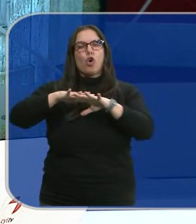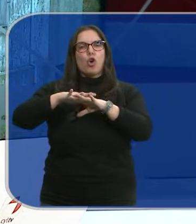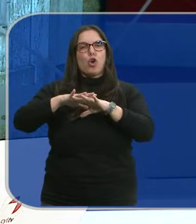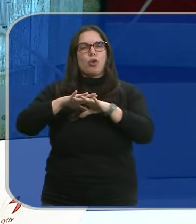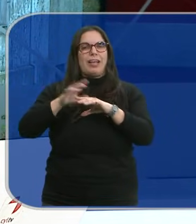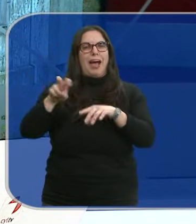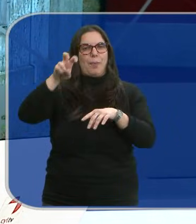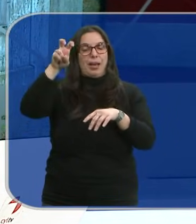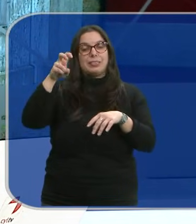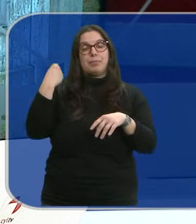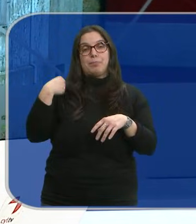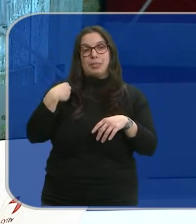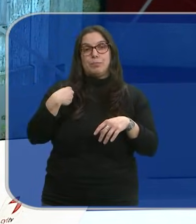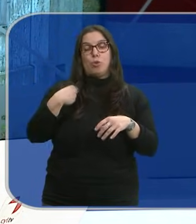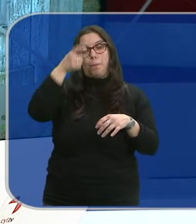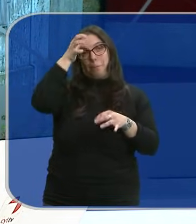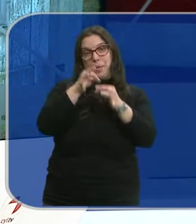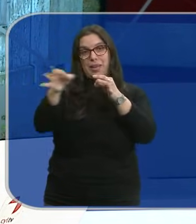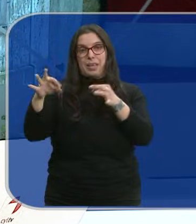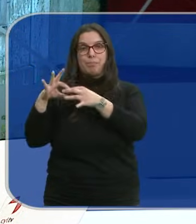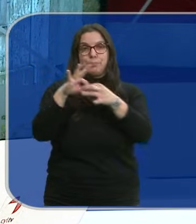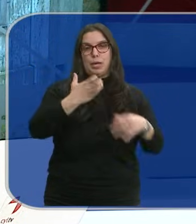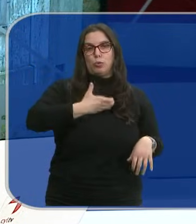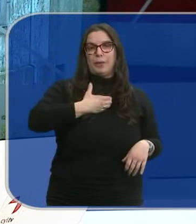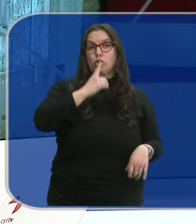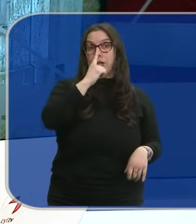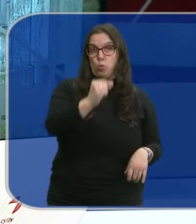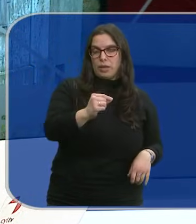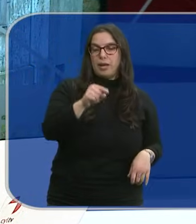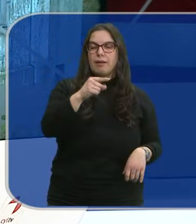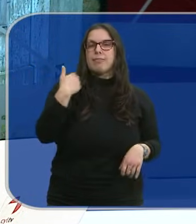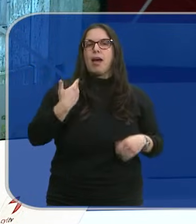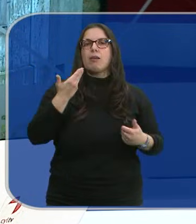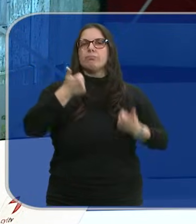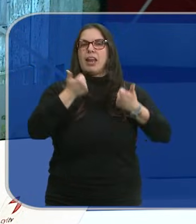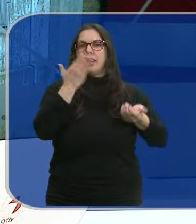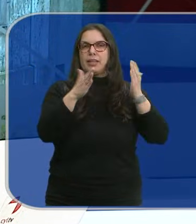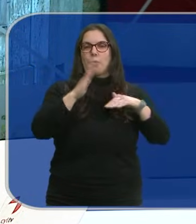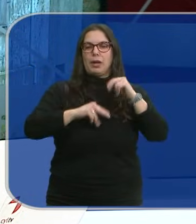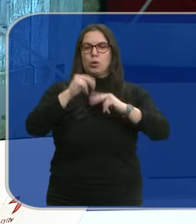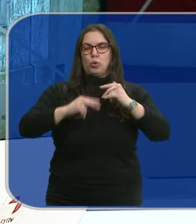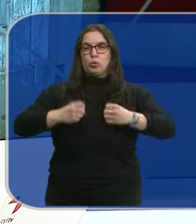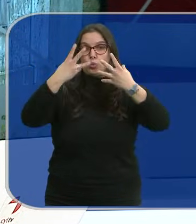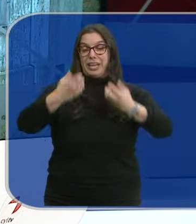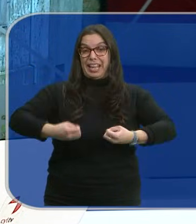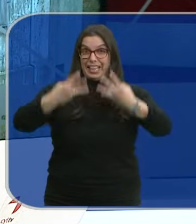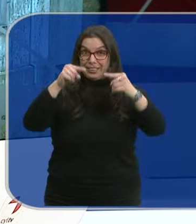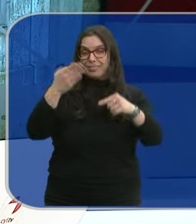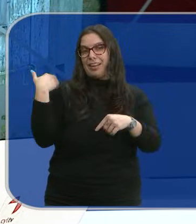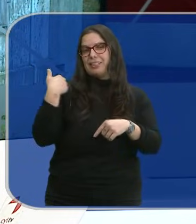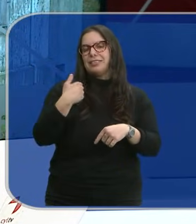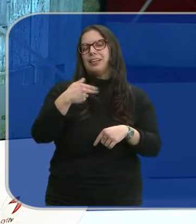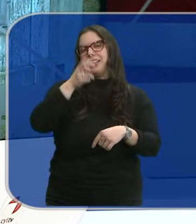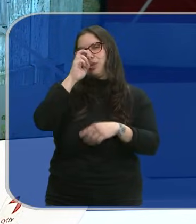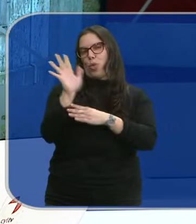Igüeña, municipio al que pertenece esta pedanía, ha hecho pública la licitación para su construcción en un edificio que antiguamente era el cine de la